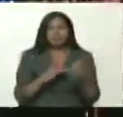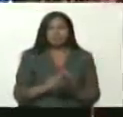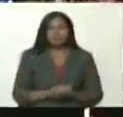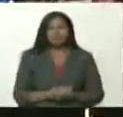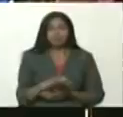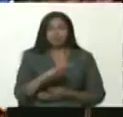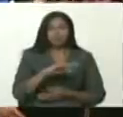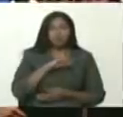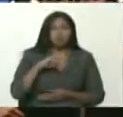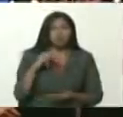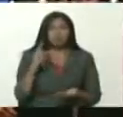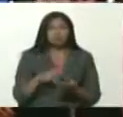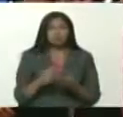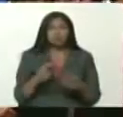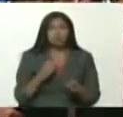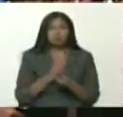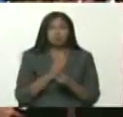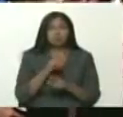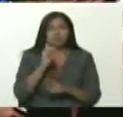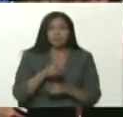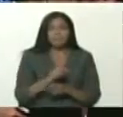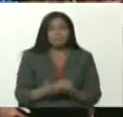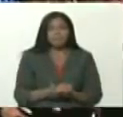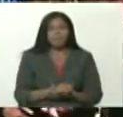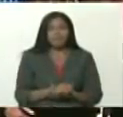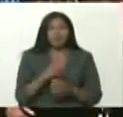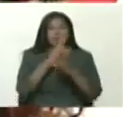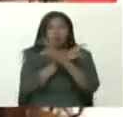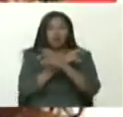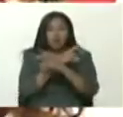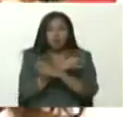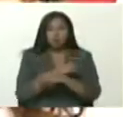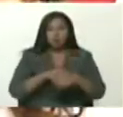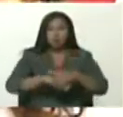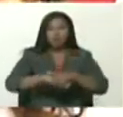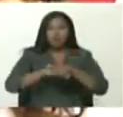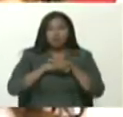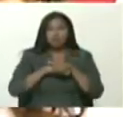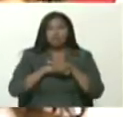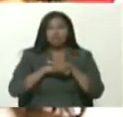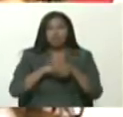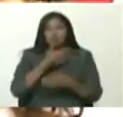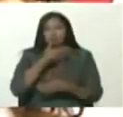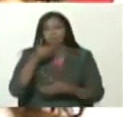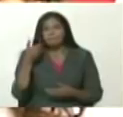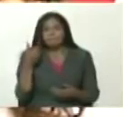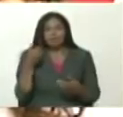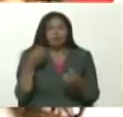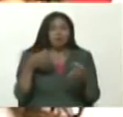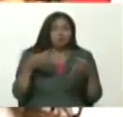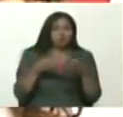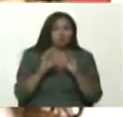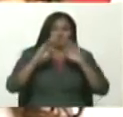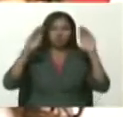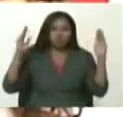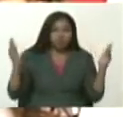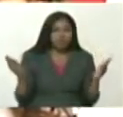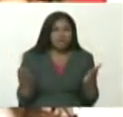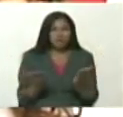donde participamos y competimos con Austria, con Inglaterra, con los mejores conservatorios del